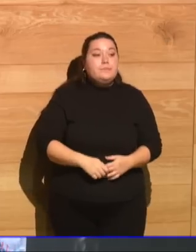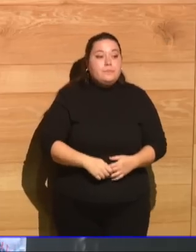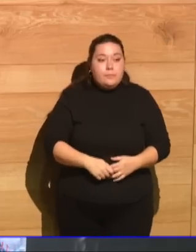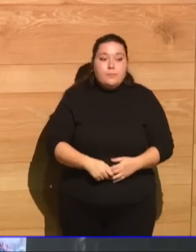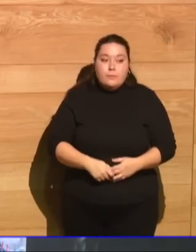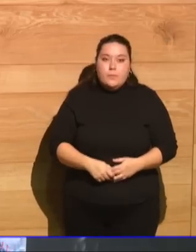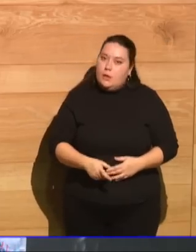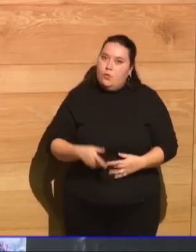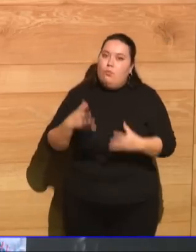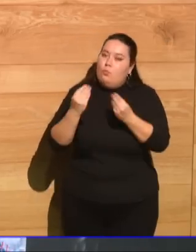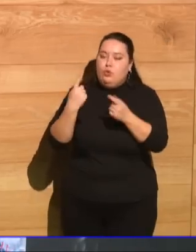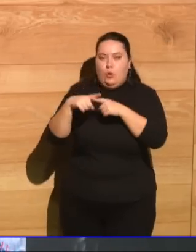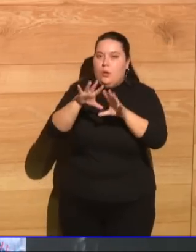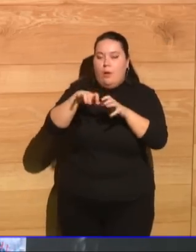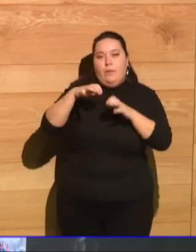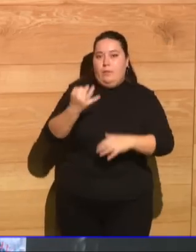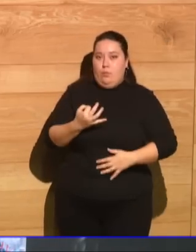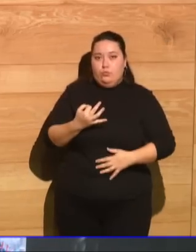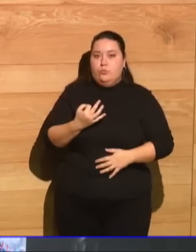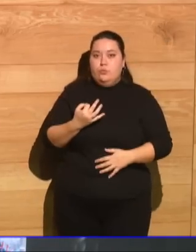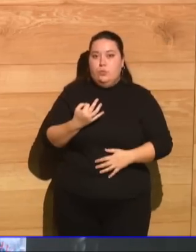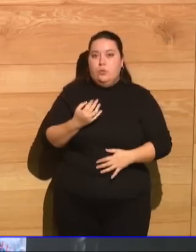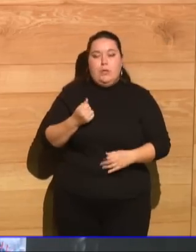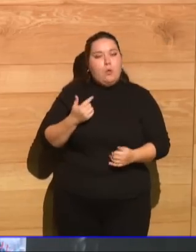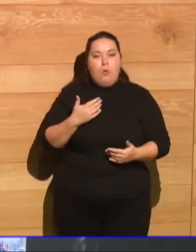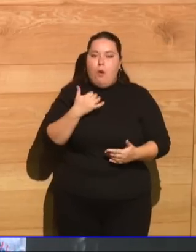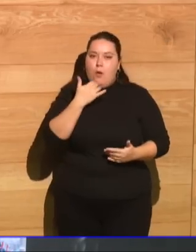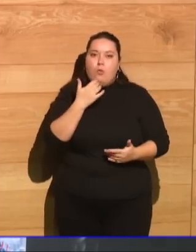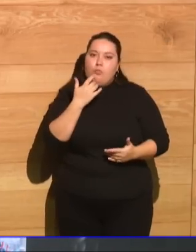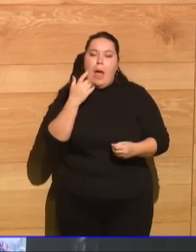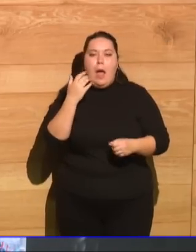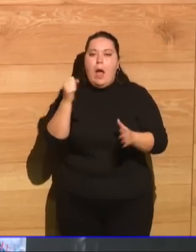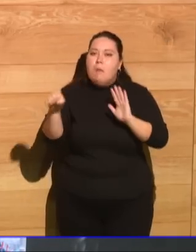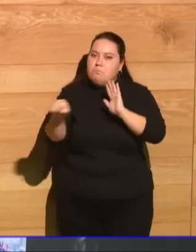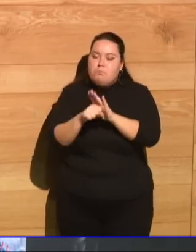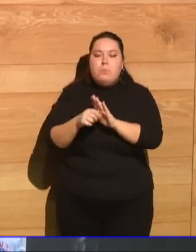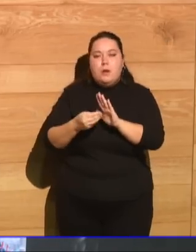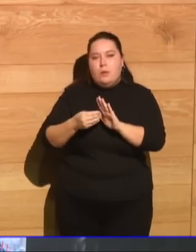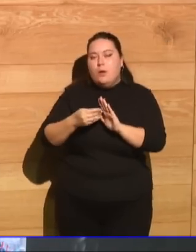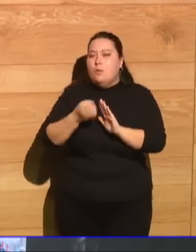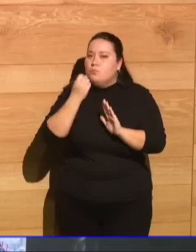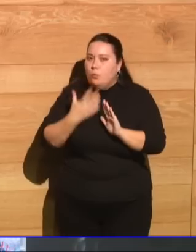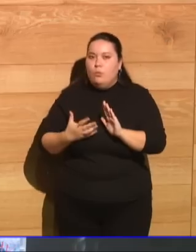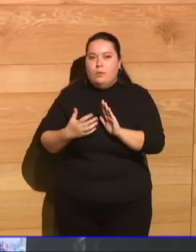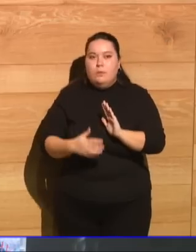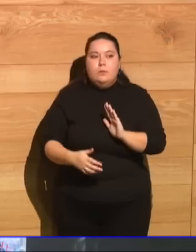hay mucho que aprender y que han dejado mucha más huella de la que en ese momento parecía que iban a